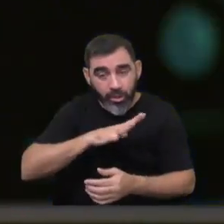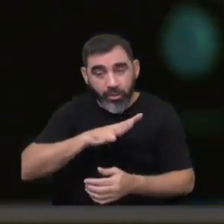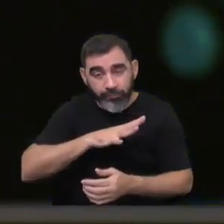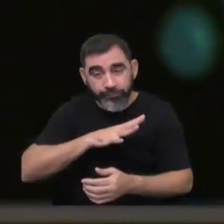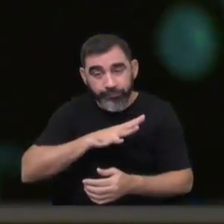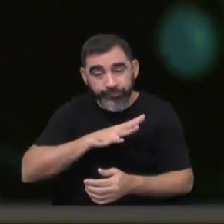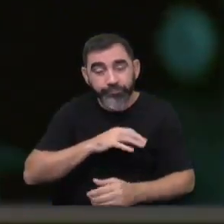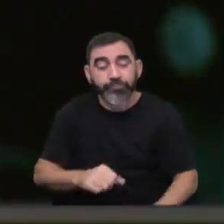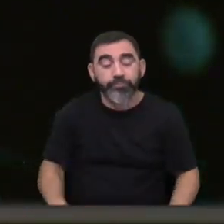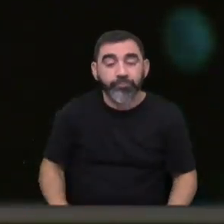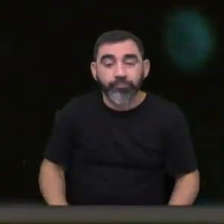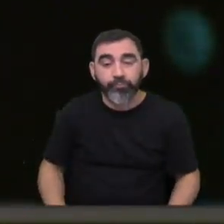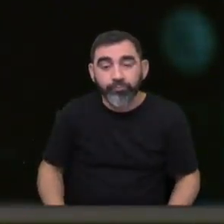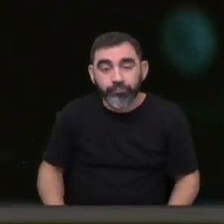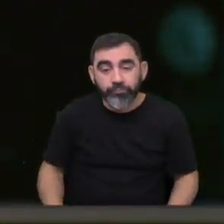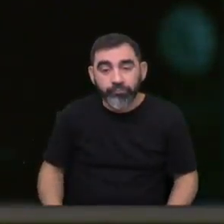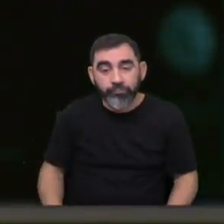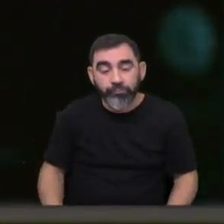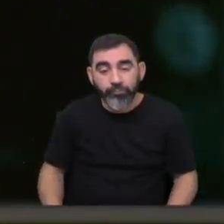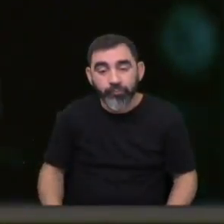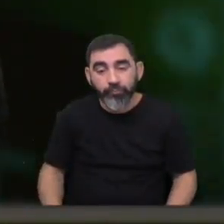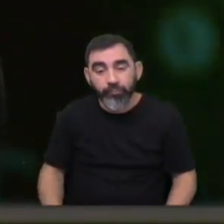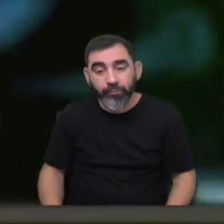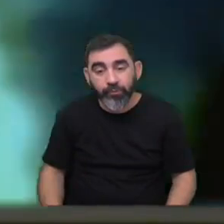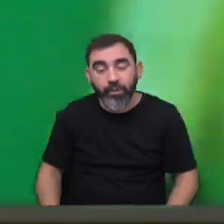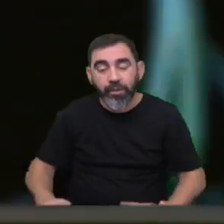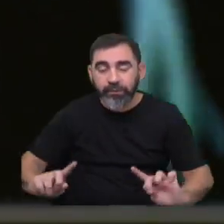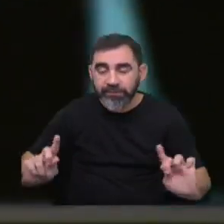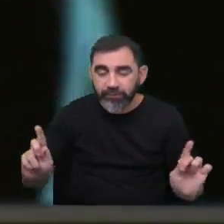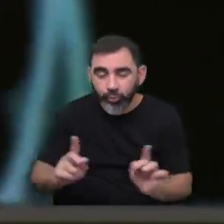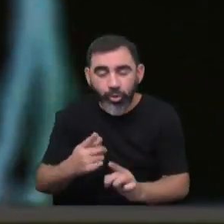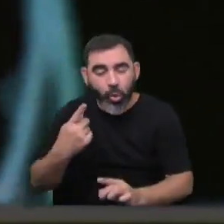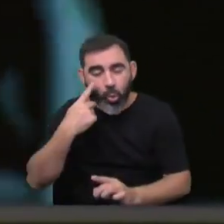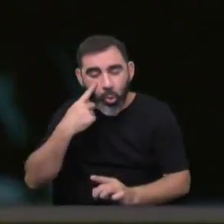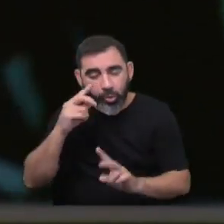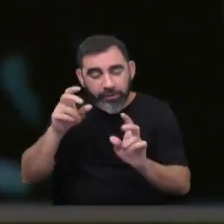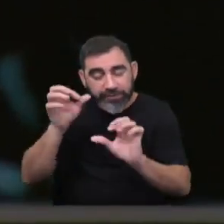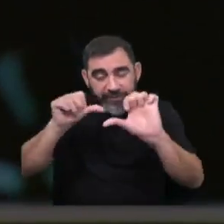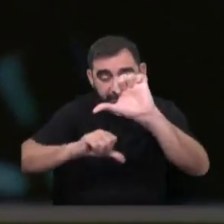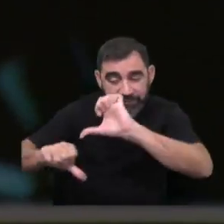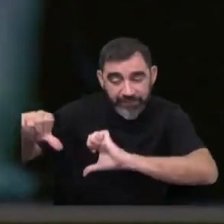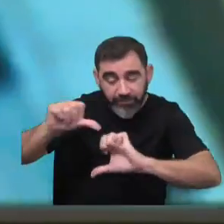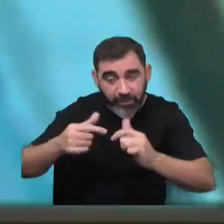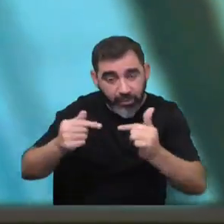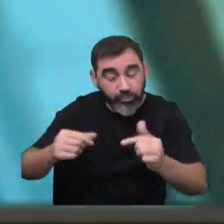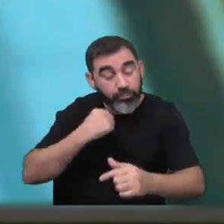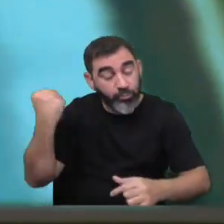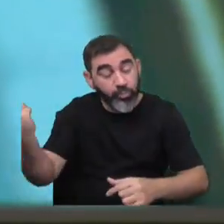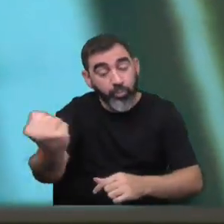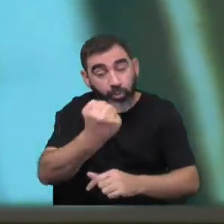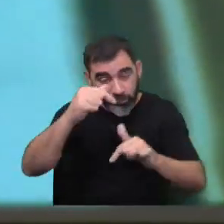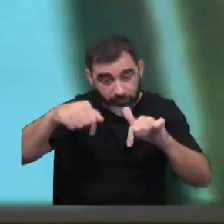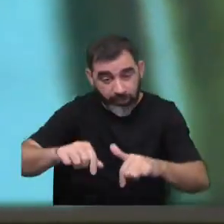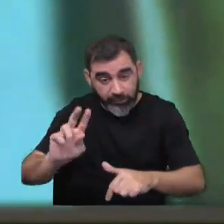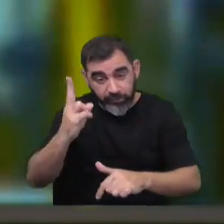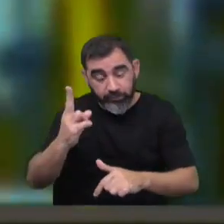una capacidad de síntesis y un conocimiento en cuanto a la parte química de este tipo de materiales que es muy importante. Y